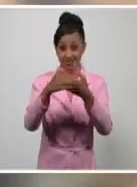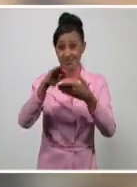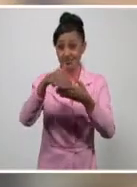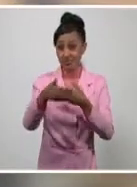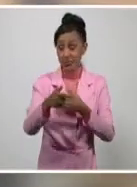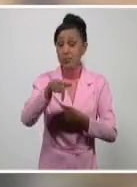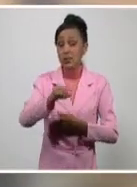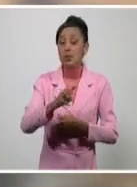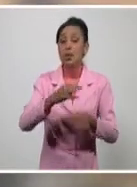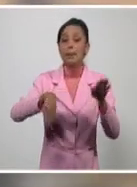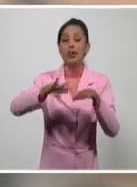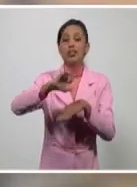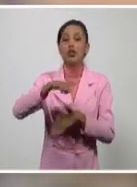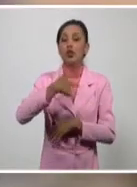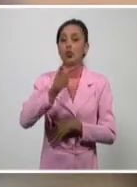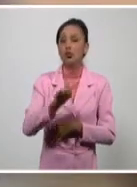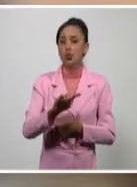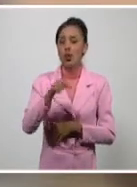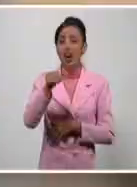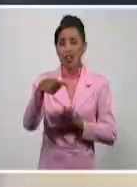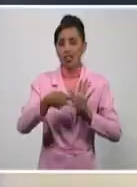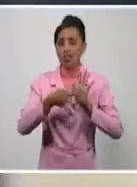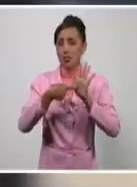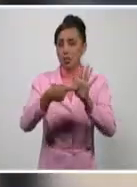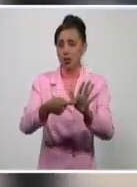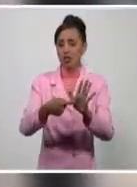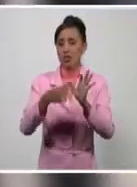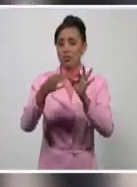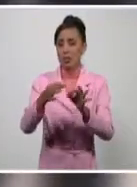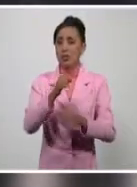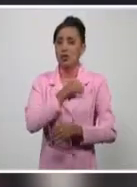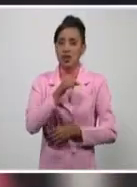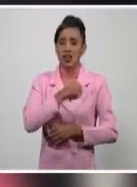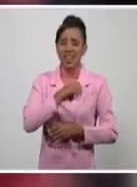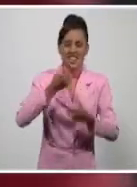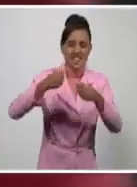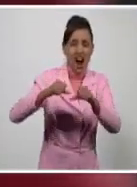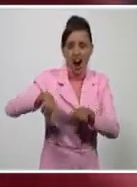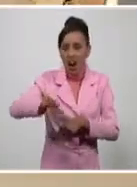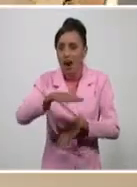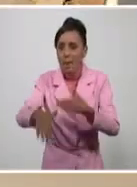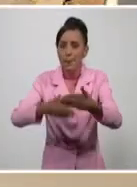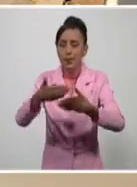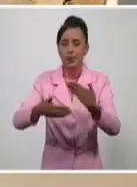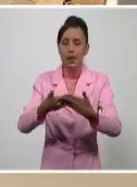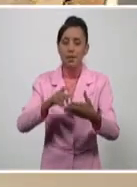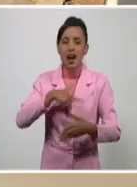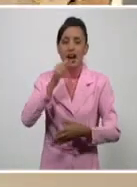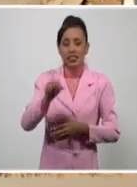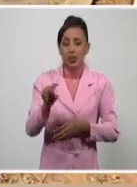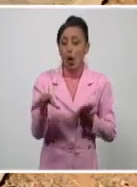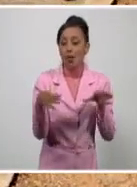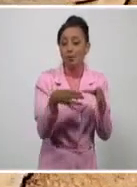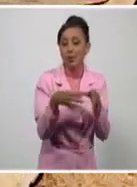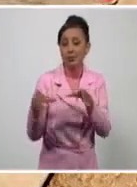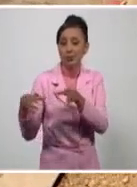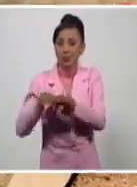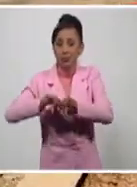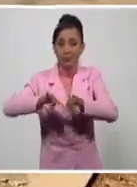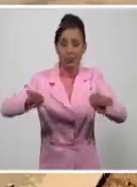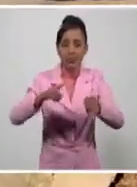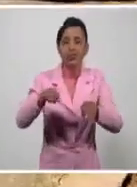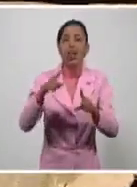Cultura no hace otra cosa que probar que los intentos por echar a pelear a los artistas, por dividirlos en bandos, sigue siendo una